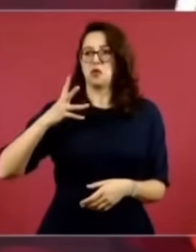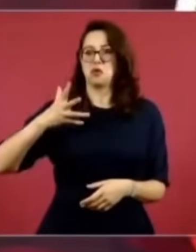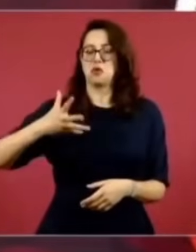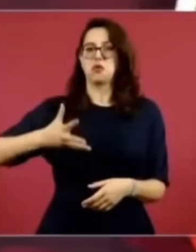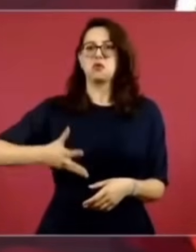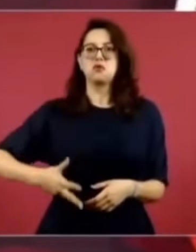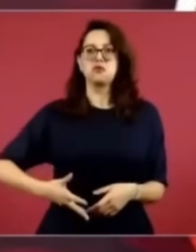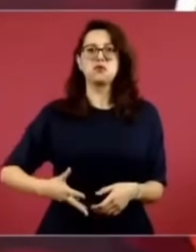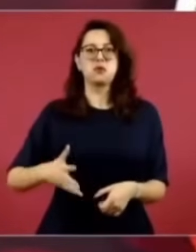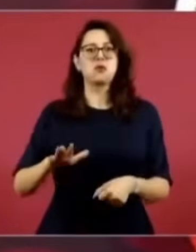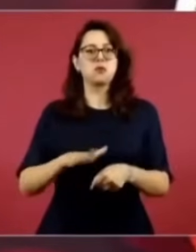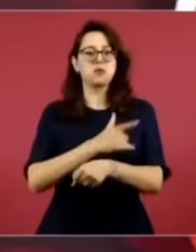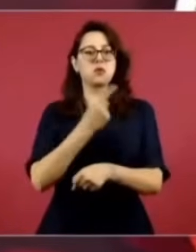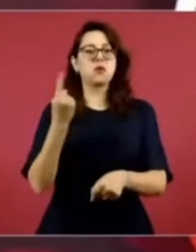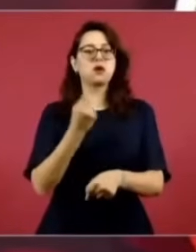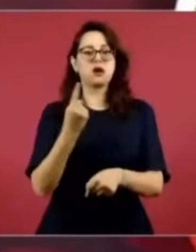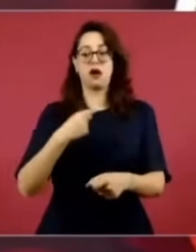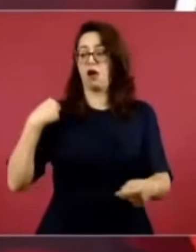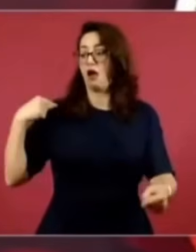inicial,